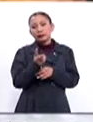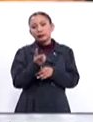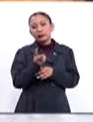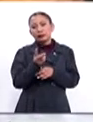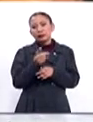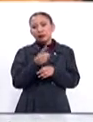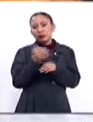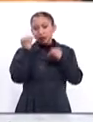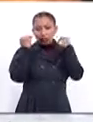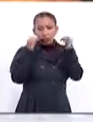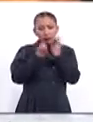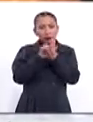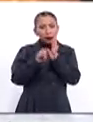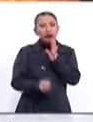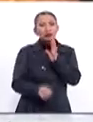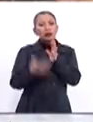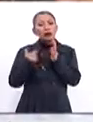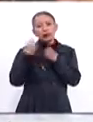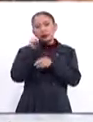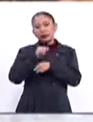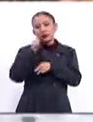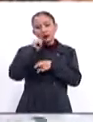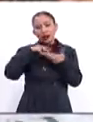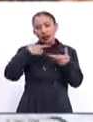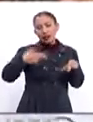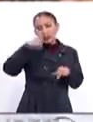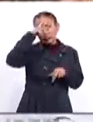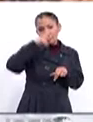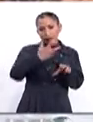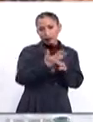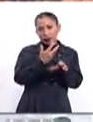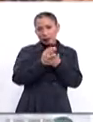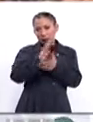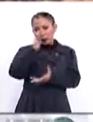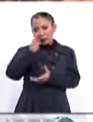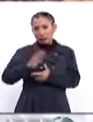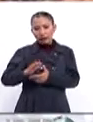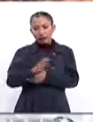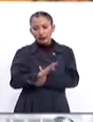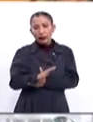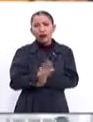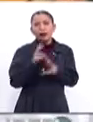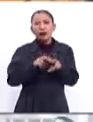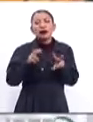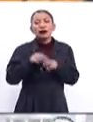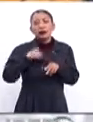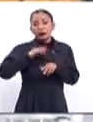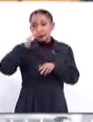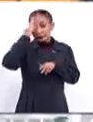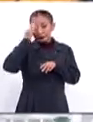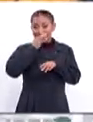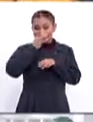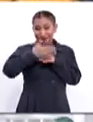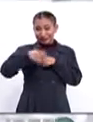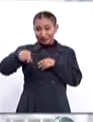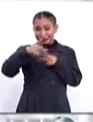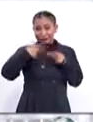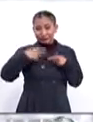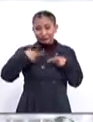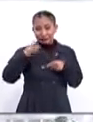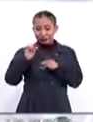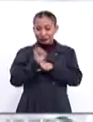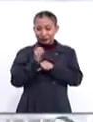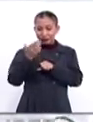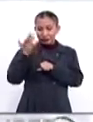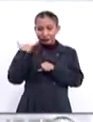muy domésticas, como usualmente ocurre en las relaciones México-Estados Unidos por la mayor parte de los analistas. Yo quiero recordar a nuestro público que apenas la